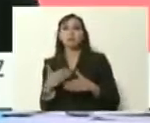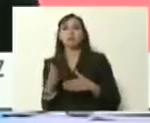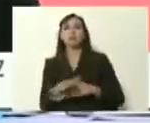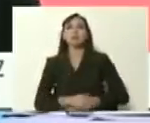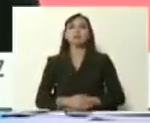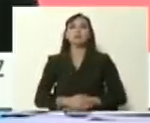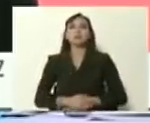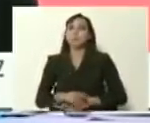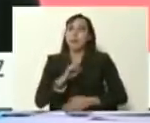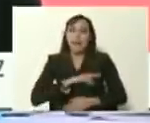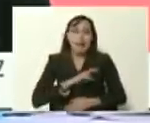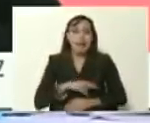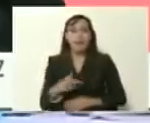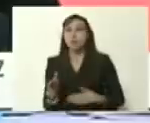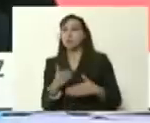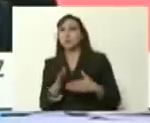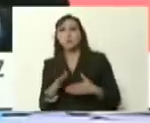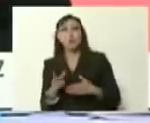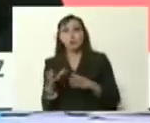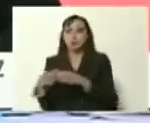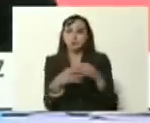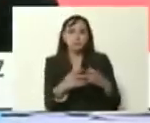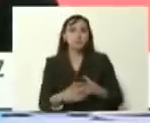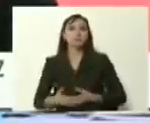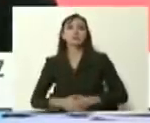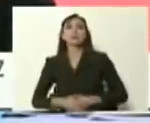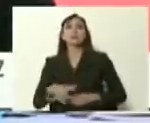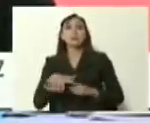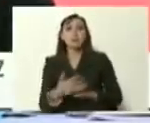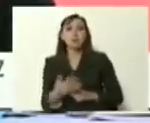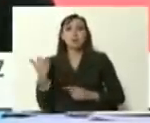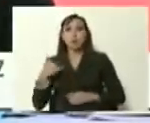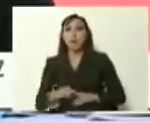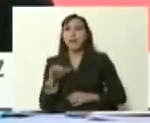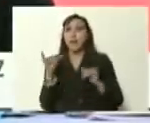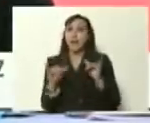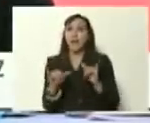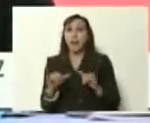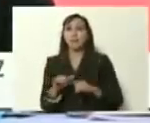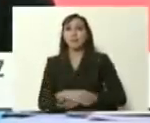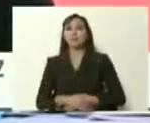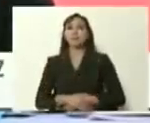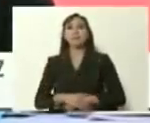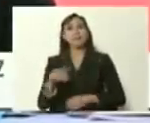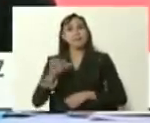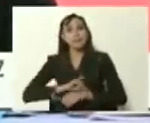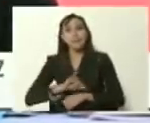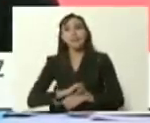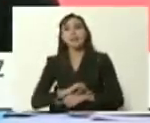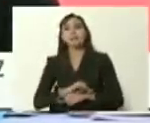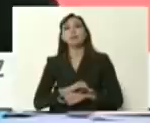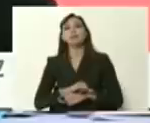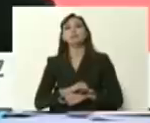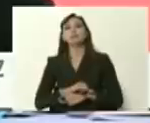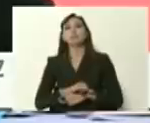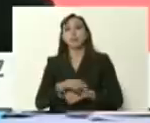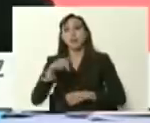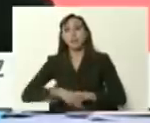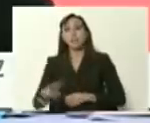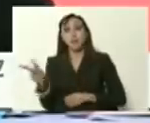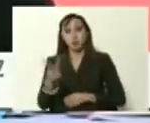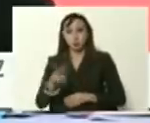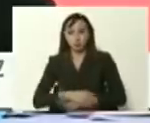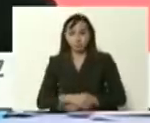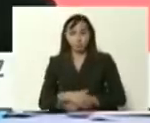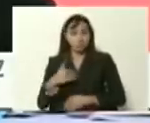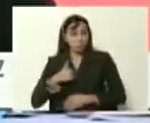religión, la propia situación dentro de las mismas iglesias que existen en Venezuela. A